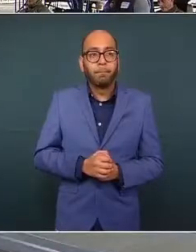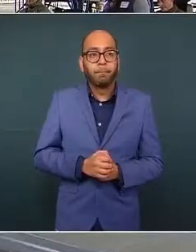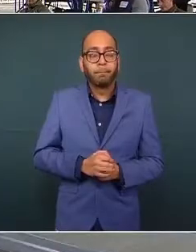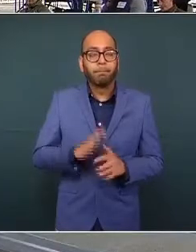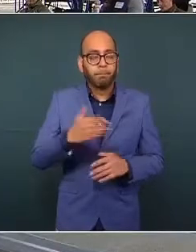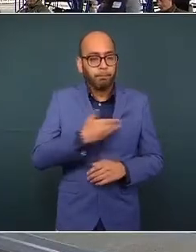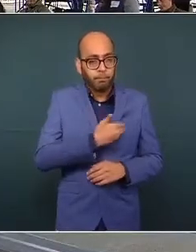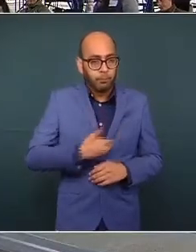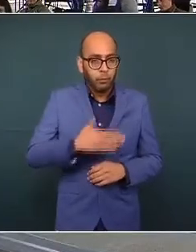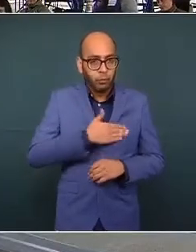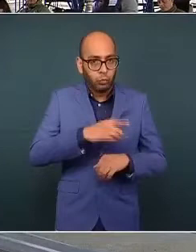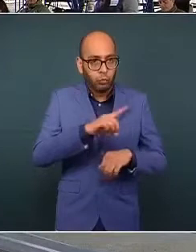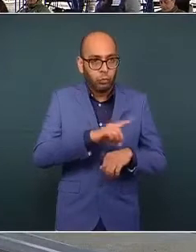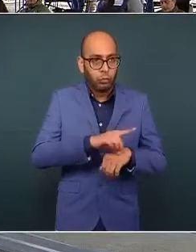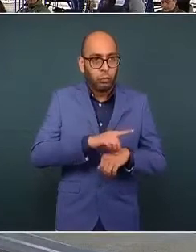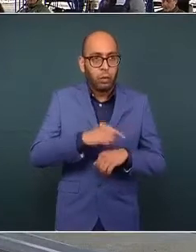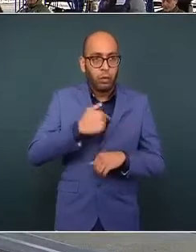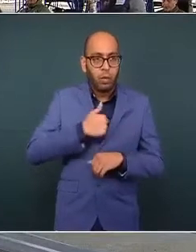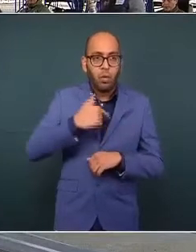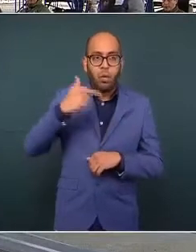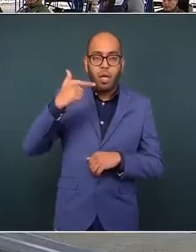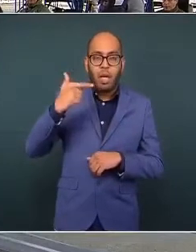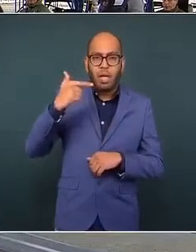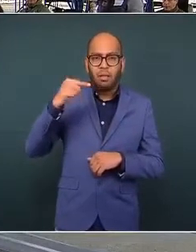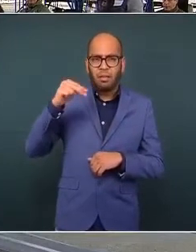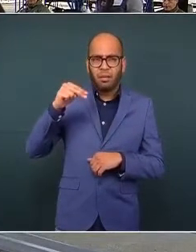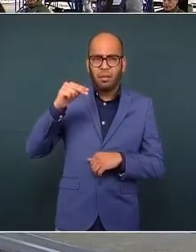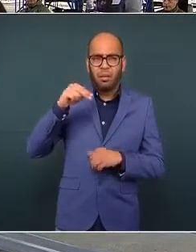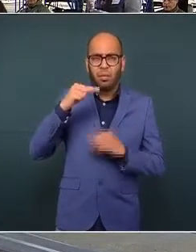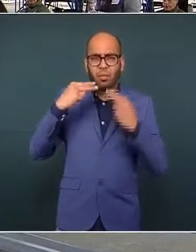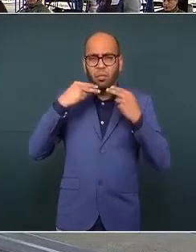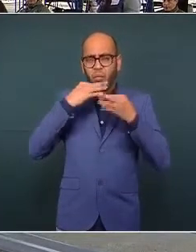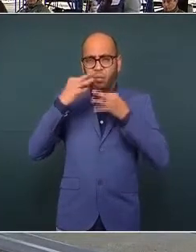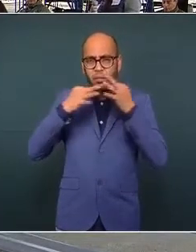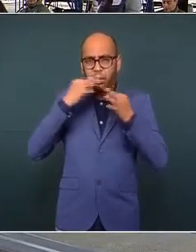Presidente, buenos días. Hans Salazar, ZMG Noticias, Grupo Político y Zócalo Virtual.